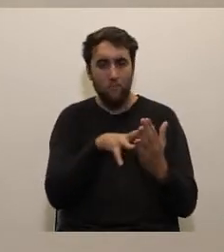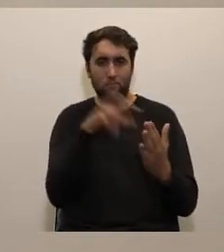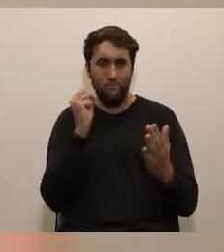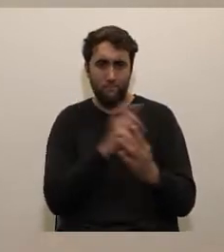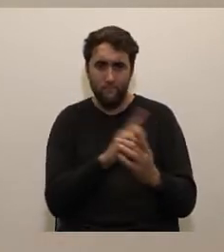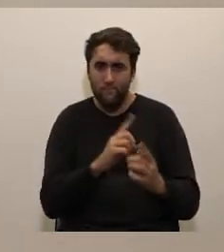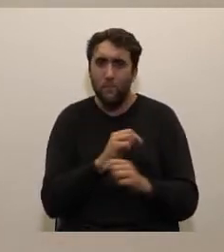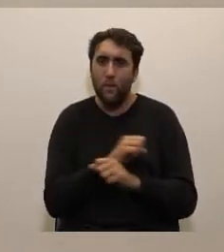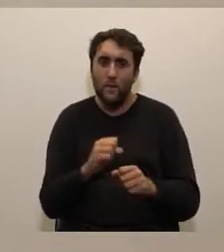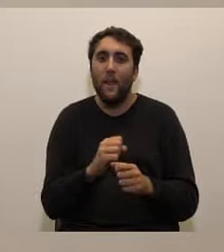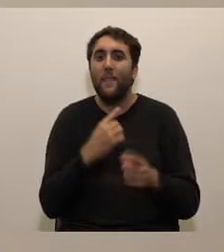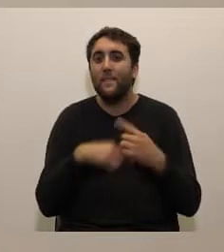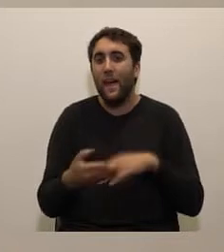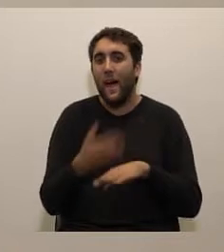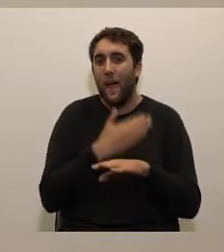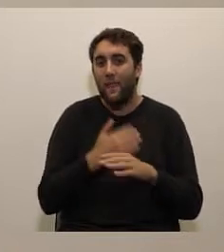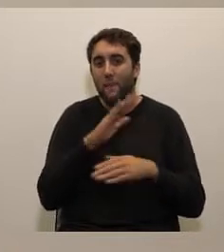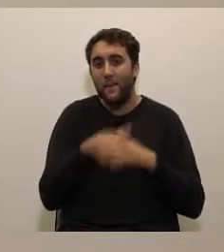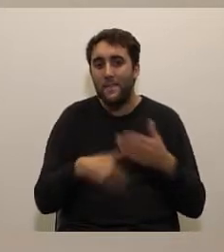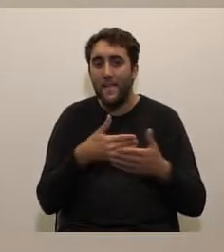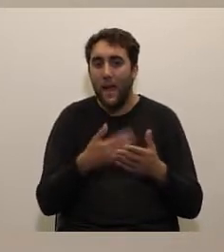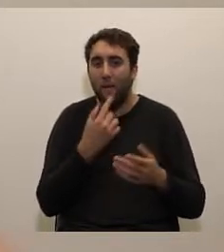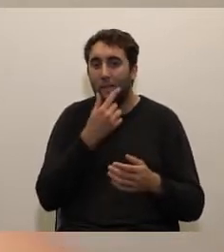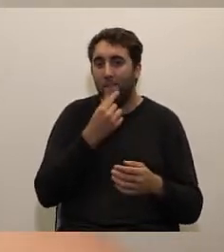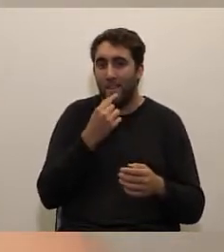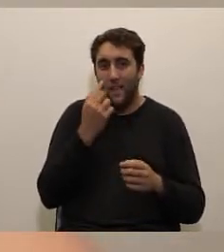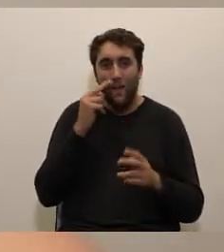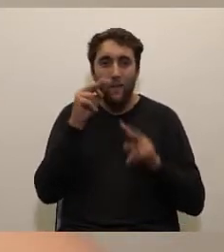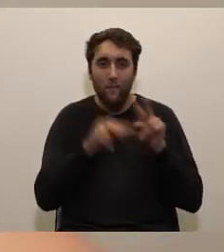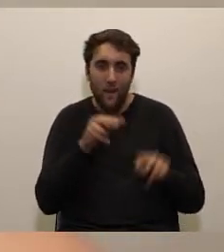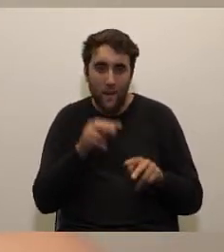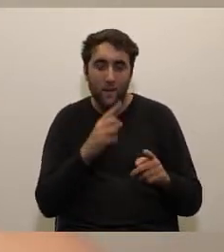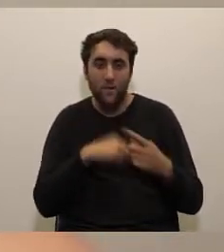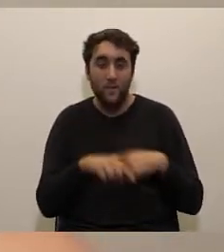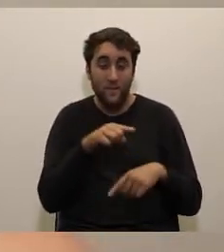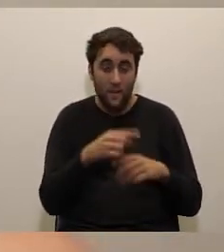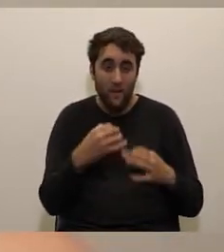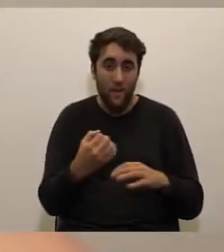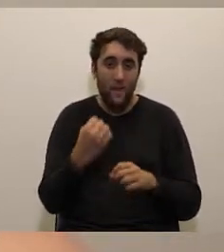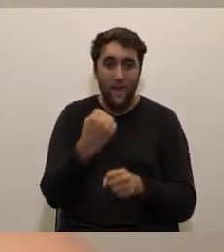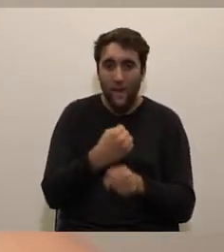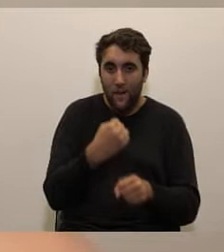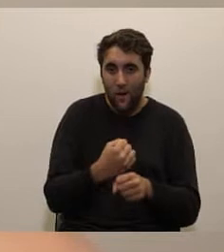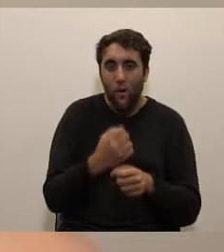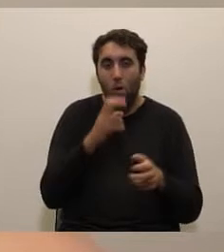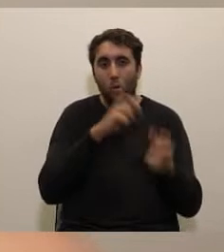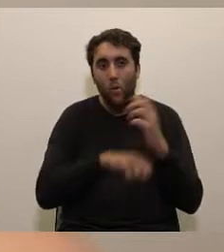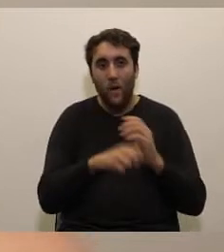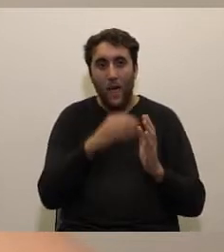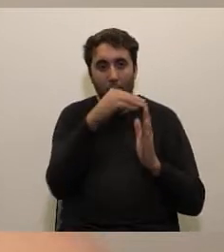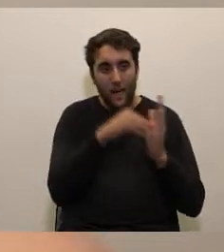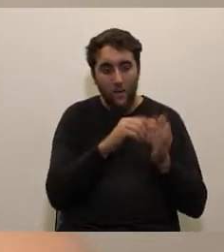entendimiento, y acercarse y que estén accesibles. Entonces hay un trabajo en acercar esa información